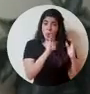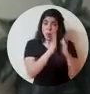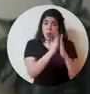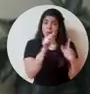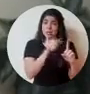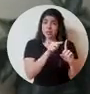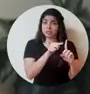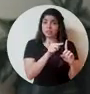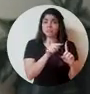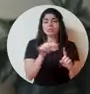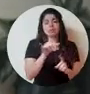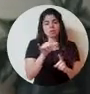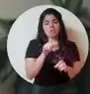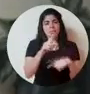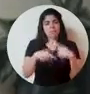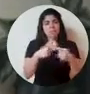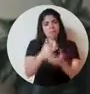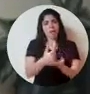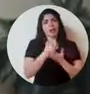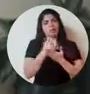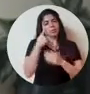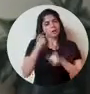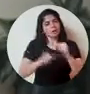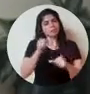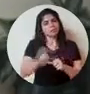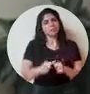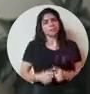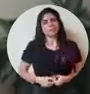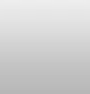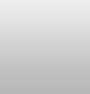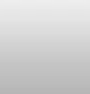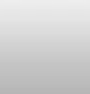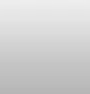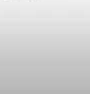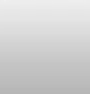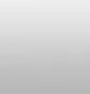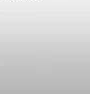también nos ayudarán a salir adelante